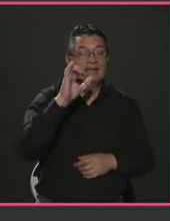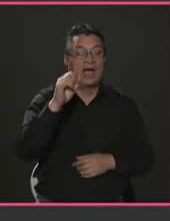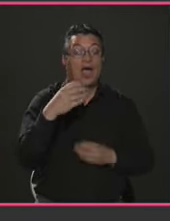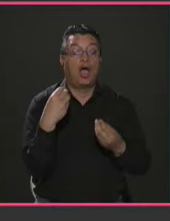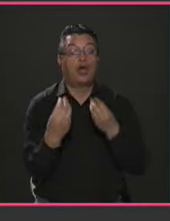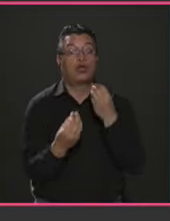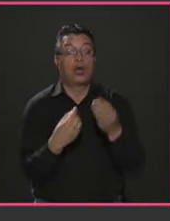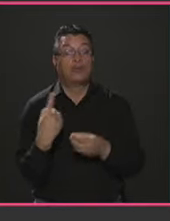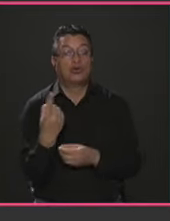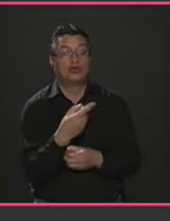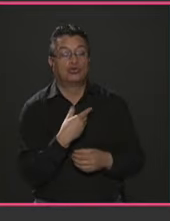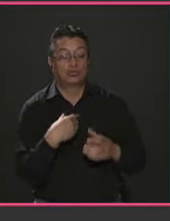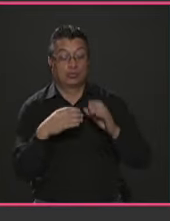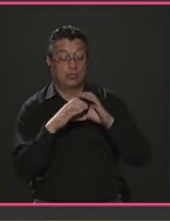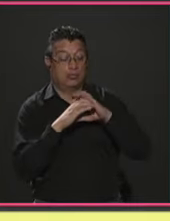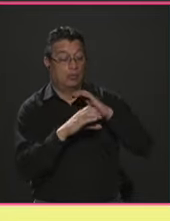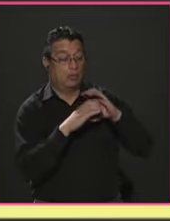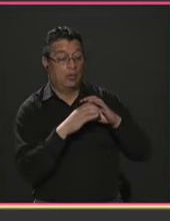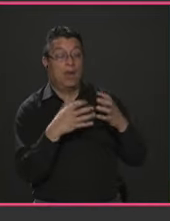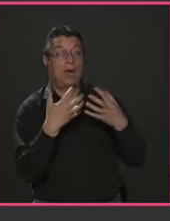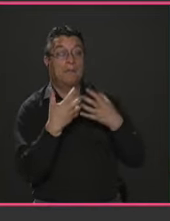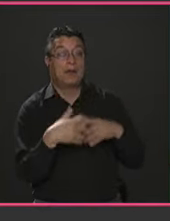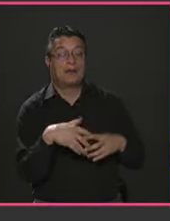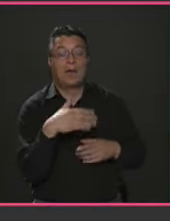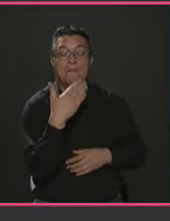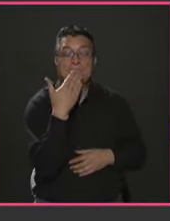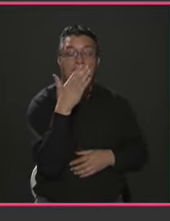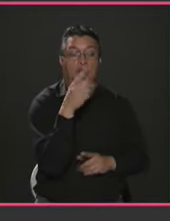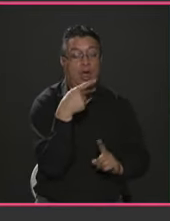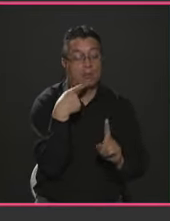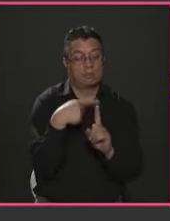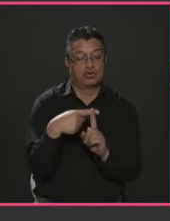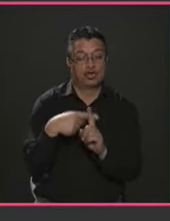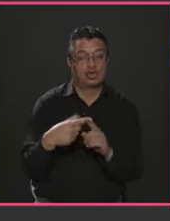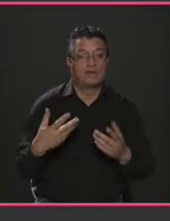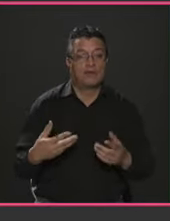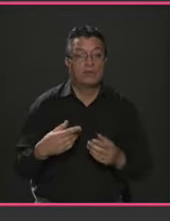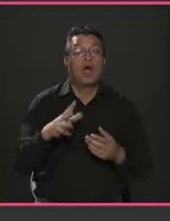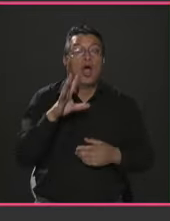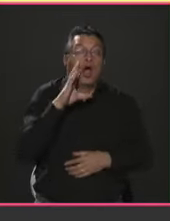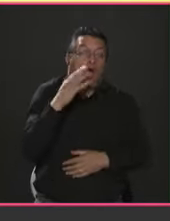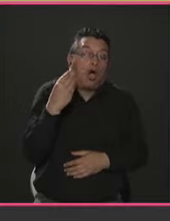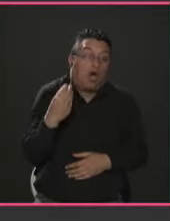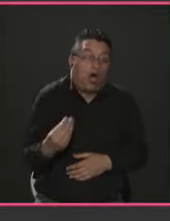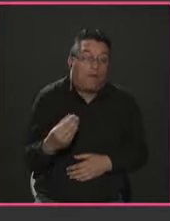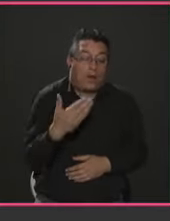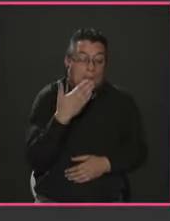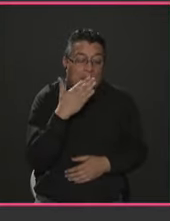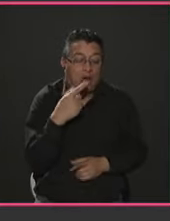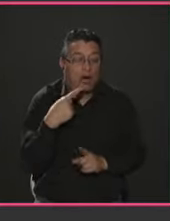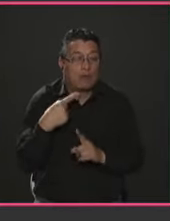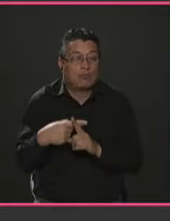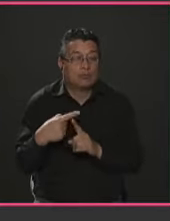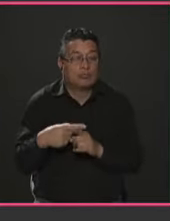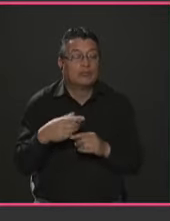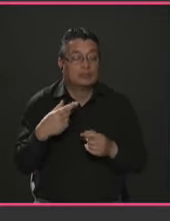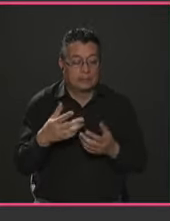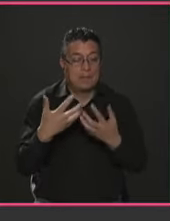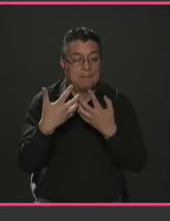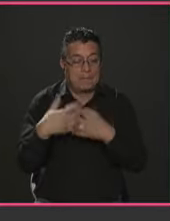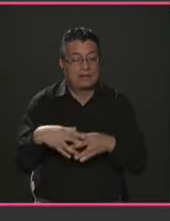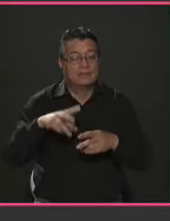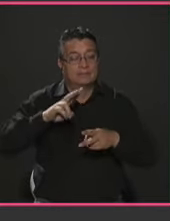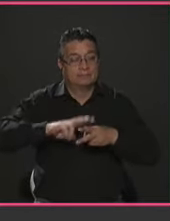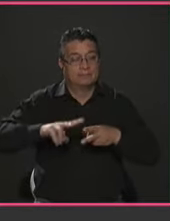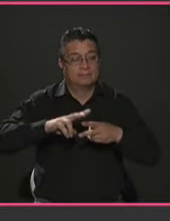nos comunicamos con las máquina de tal forma de sacarle el mejor provecho y obviamente ese mejor provecho implica que la la máquina nos ayuda a